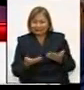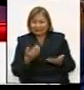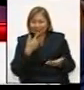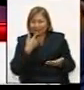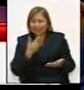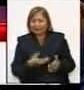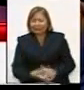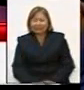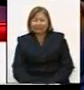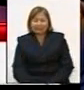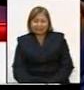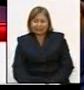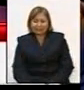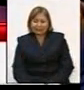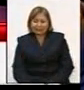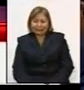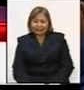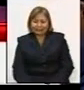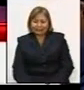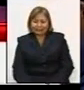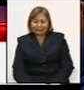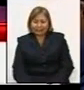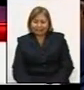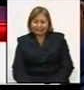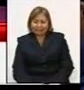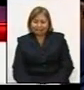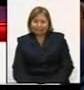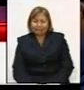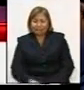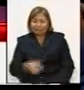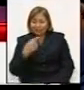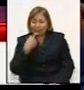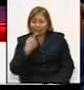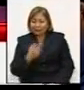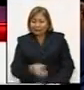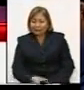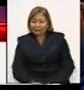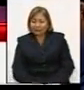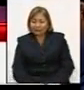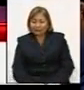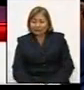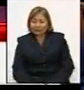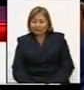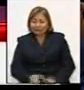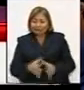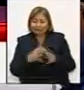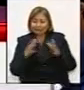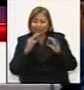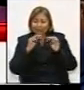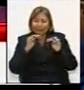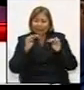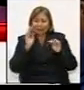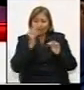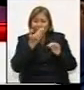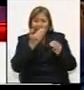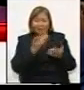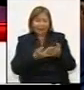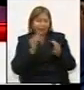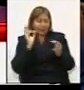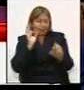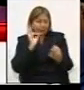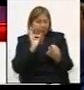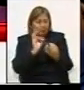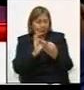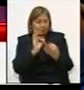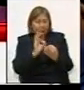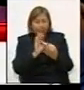¿no? Cómo mueren las democracias. Mueren de esa manera, de esa manera. Parecería que es un experto,